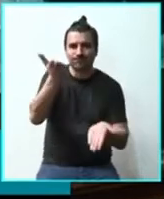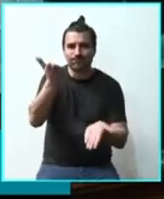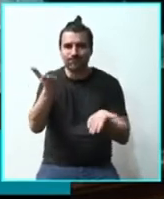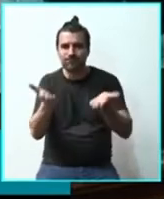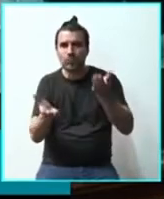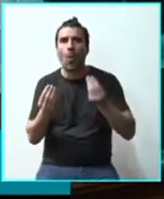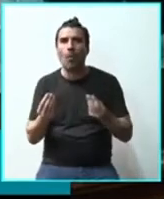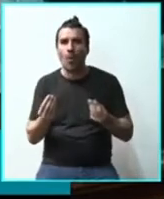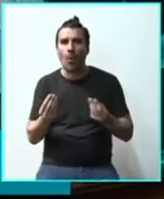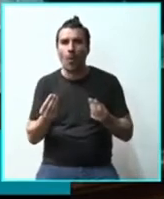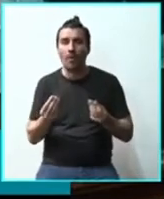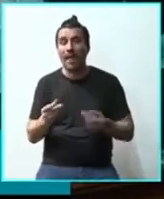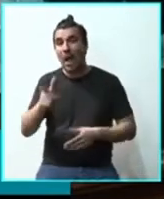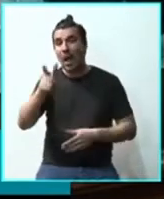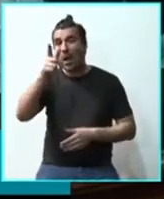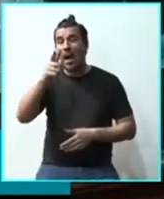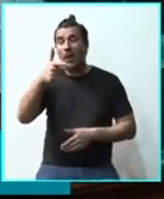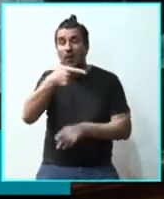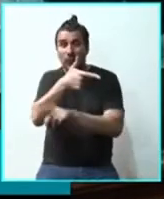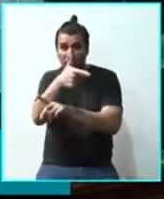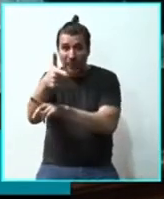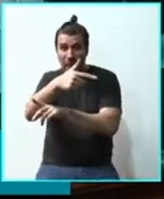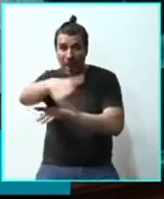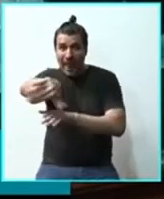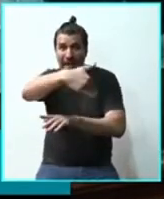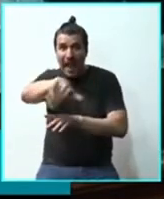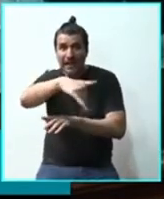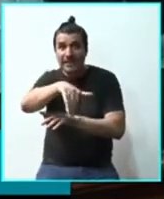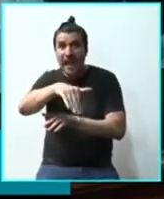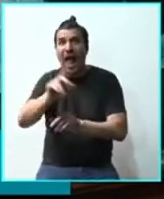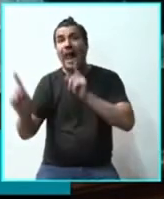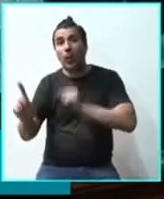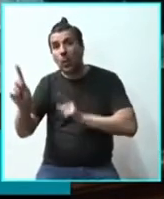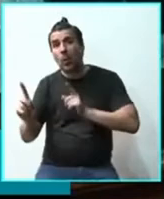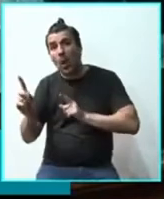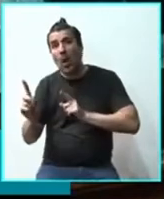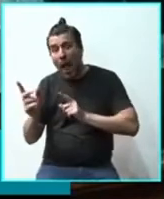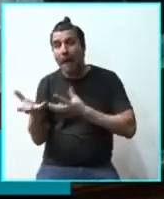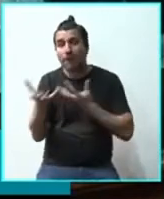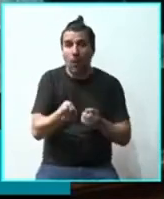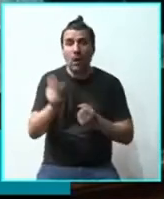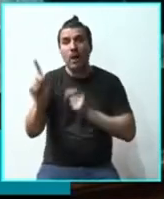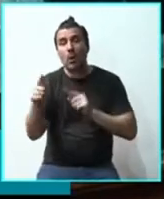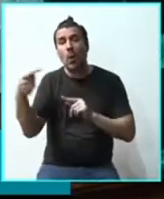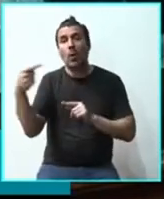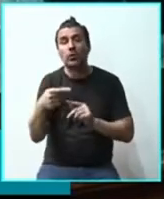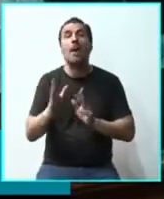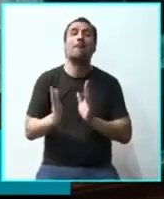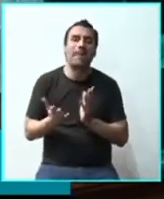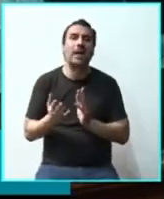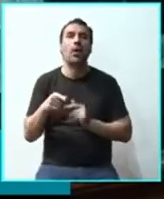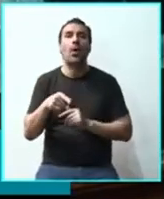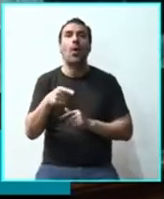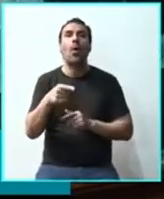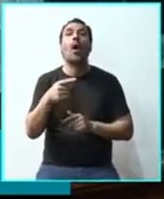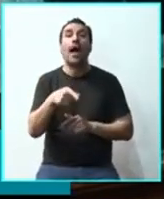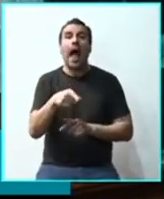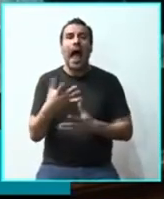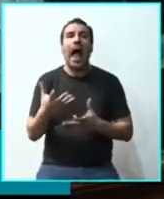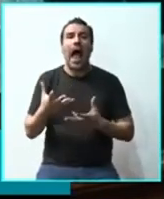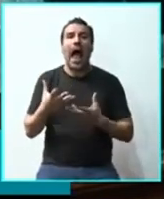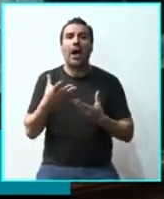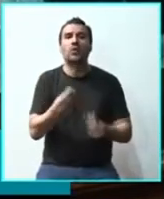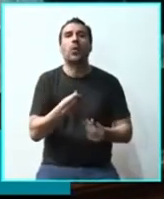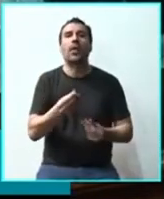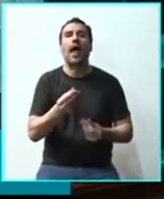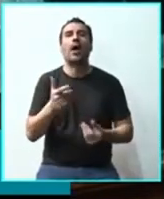para algunos, malo para otros, para la prevención del delito en algunos casos, pero en otros casos, como el que estamos regulando